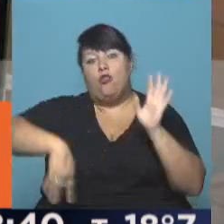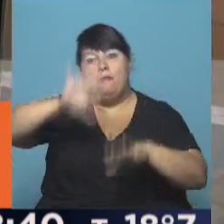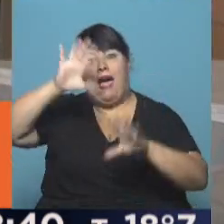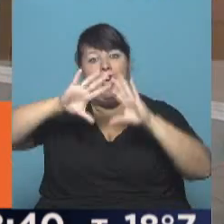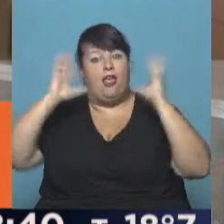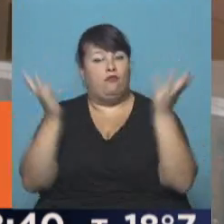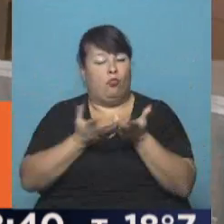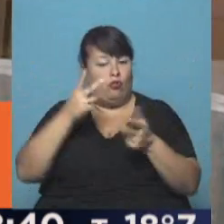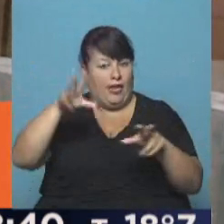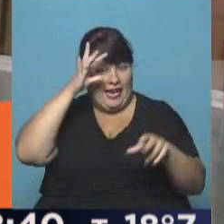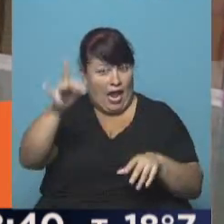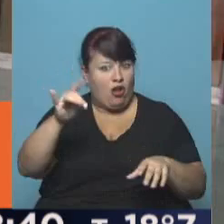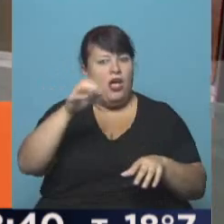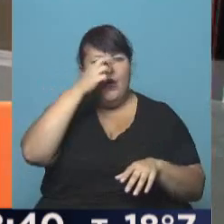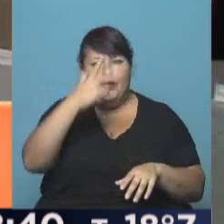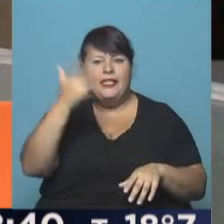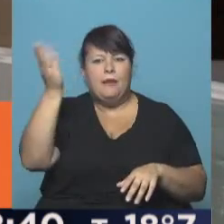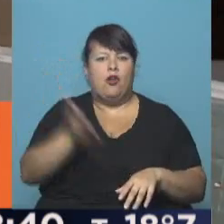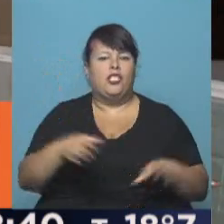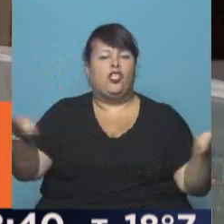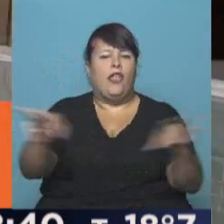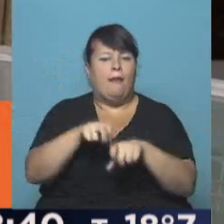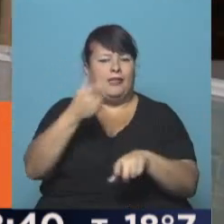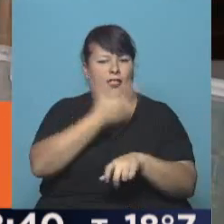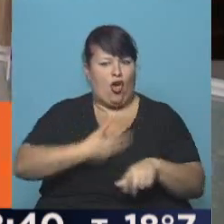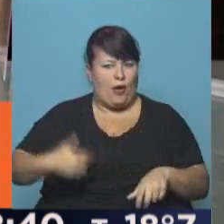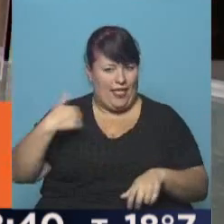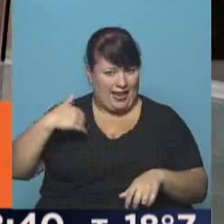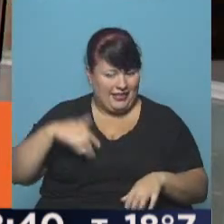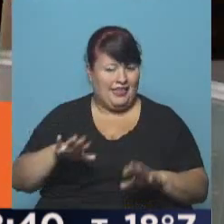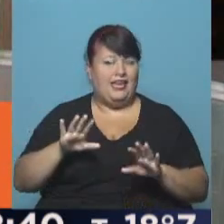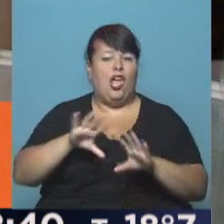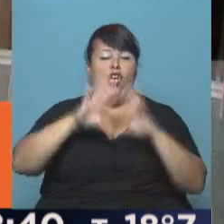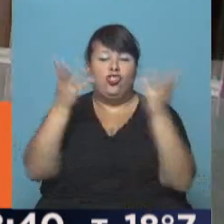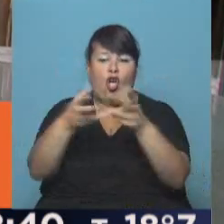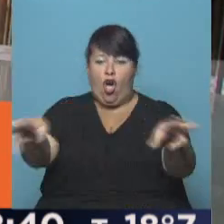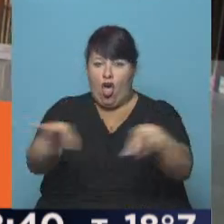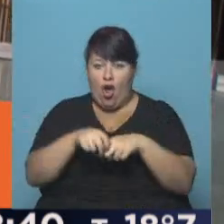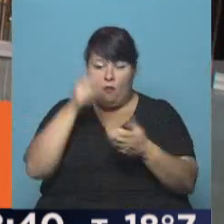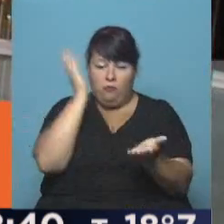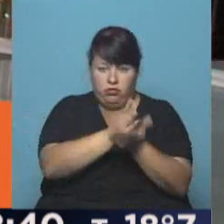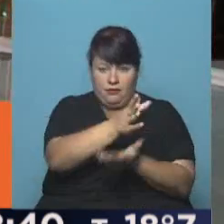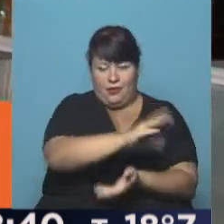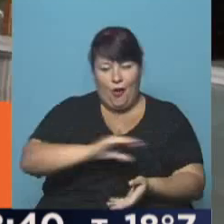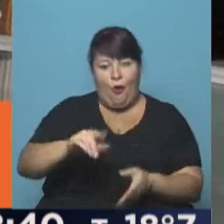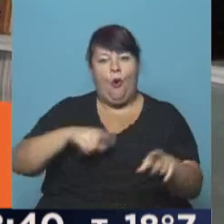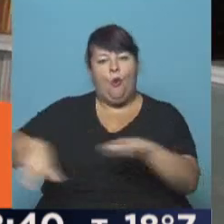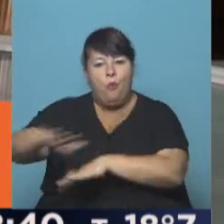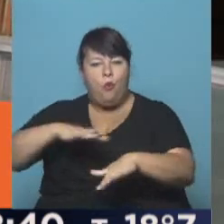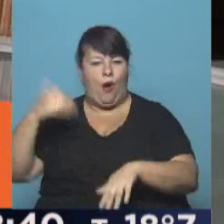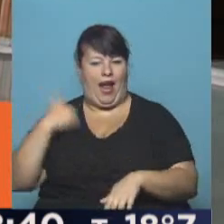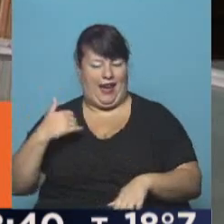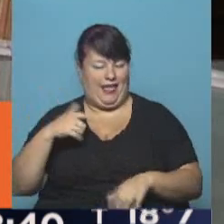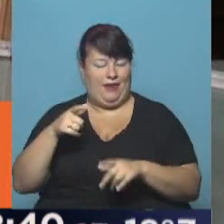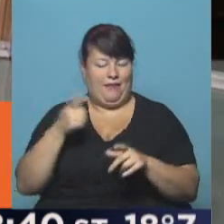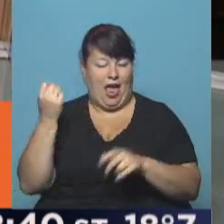mundo representa el 23 por ciento del pbi de argentina y todo el dinero que entra como penalidad va a reactivar la economía